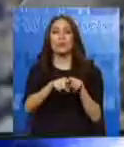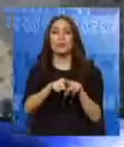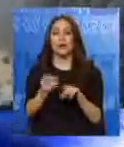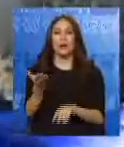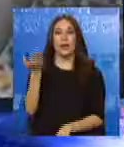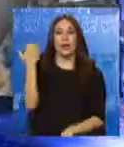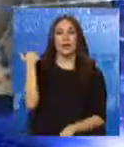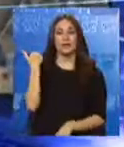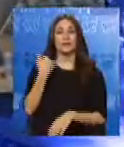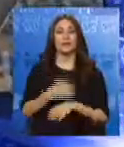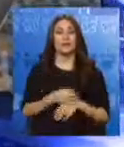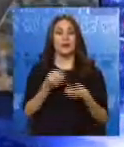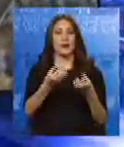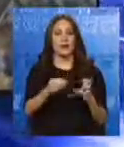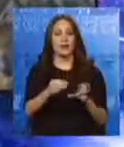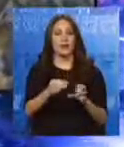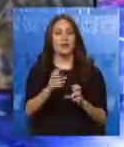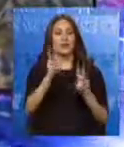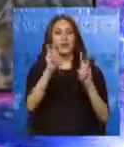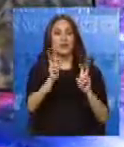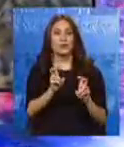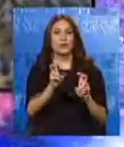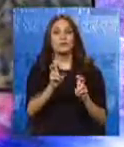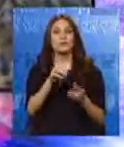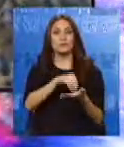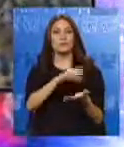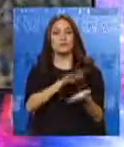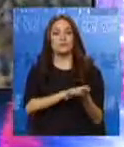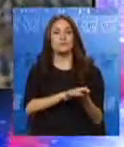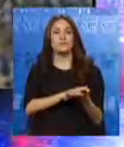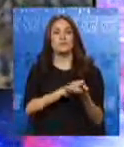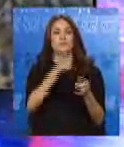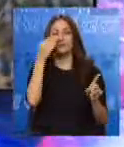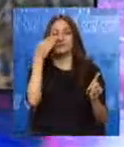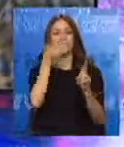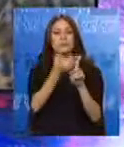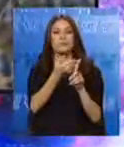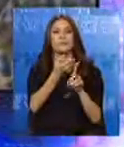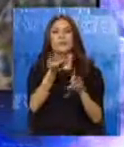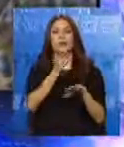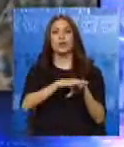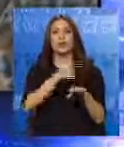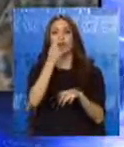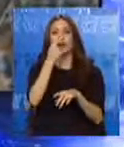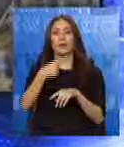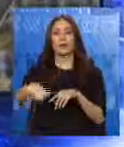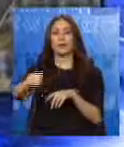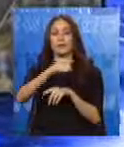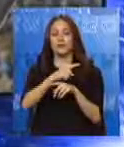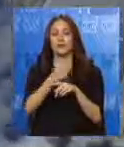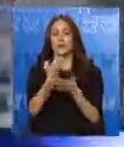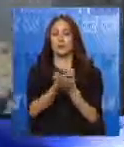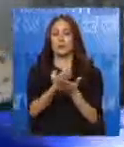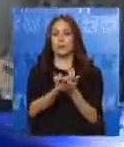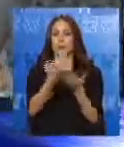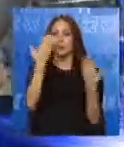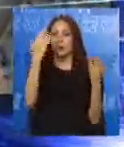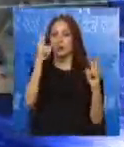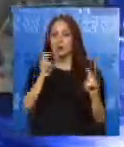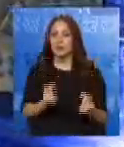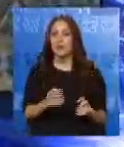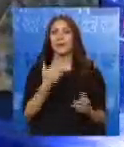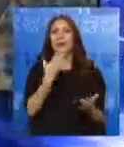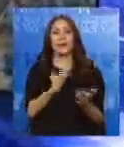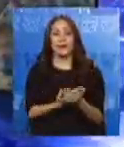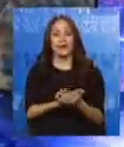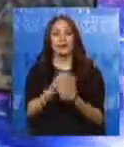la distribución del espectro radioeléctrico se asignó y concentró en función de los intereses de los grupos de poder económico y político. Gracias a